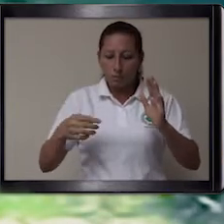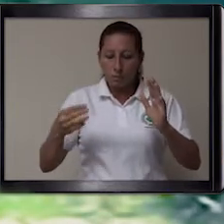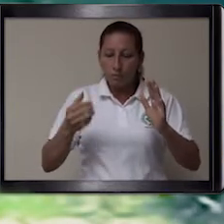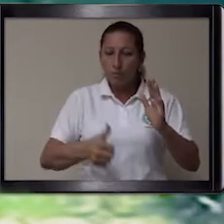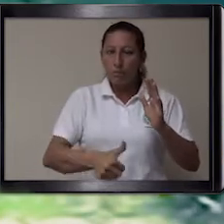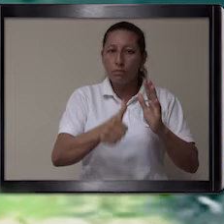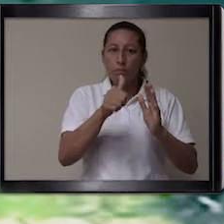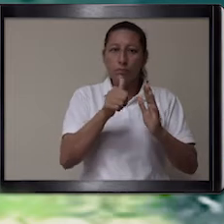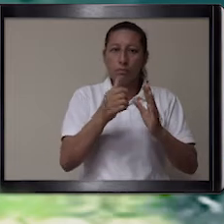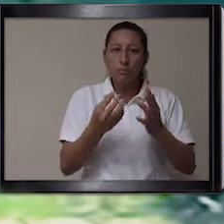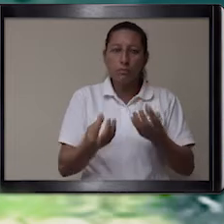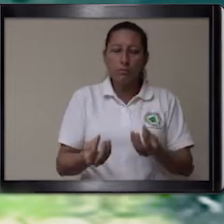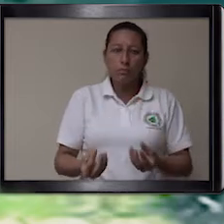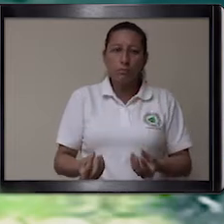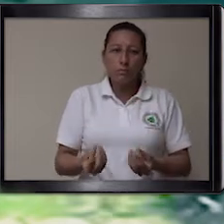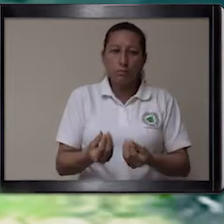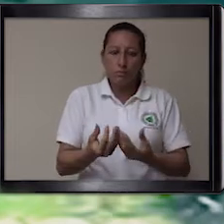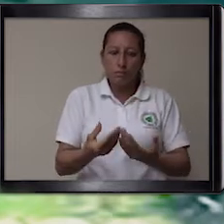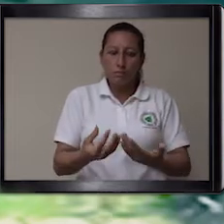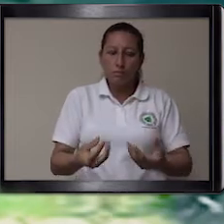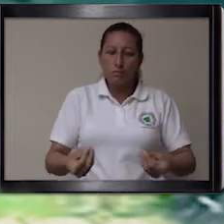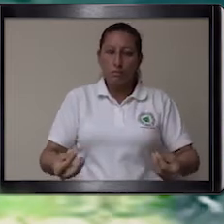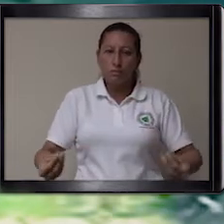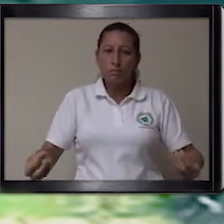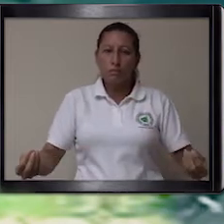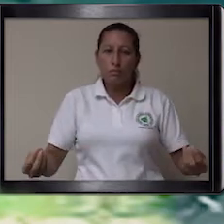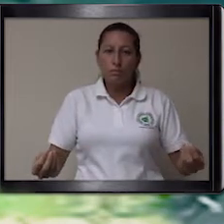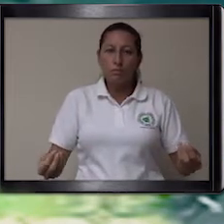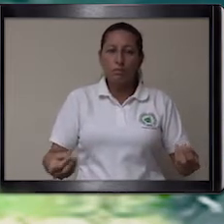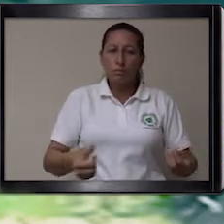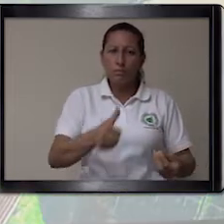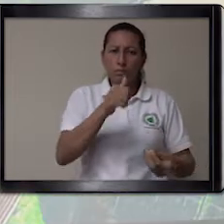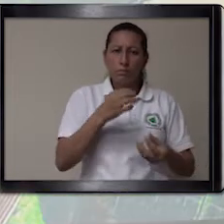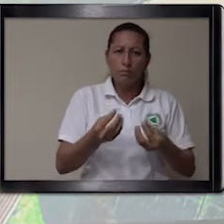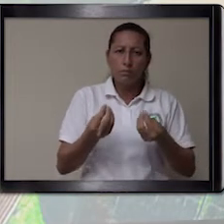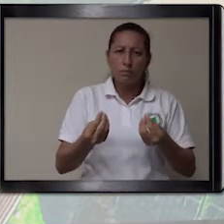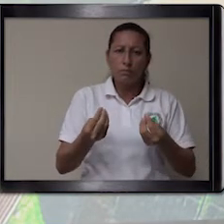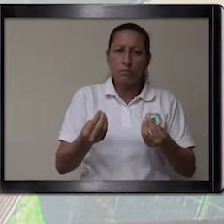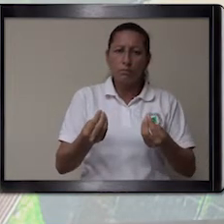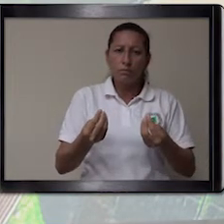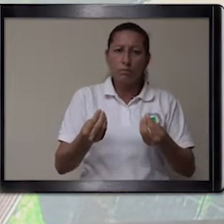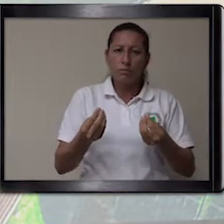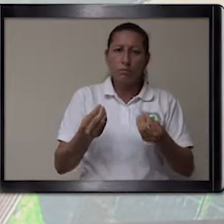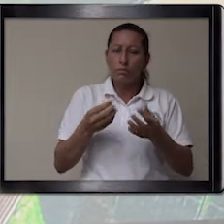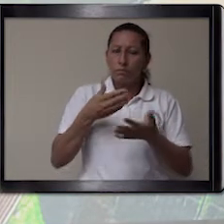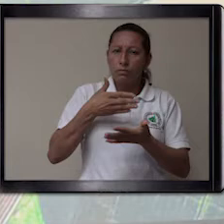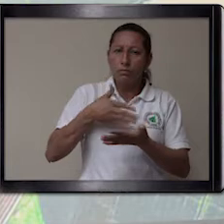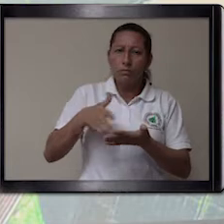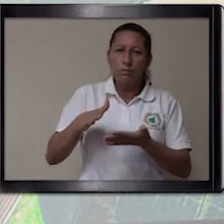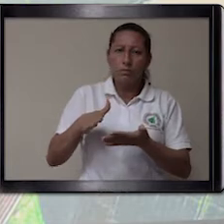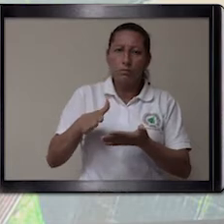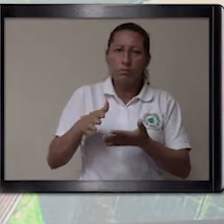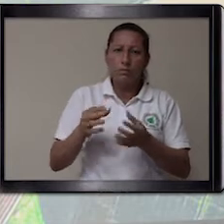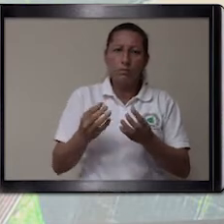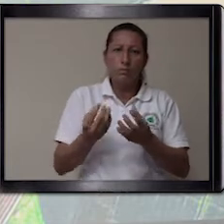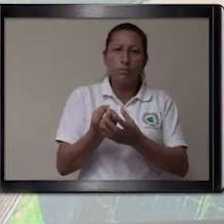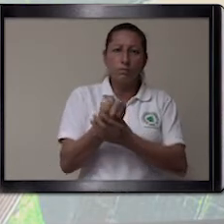ejerce presión. Y un suelo saturado de agua, o sea, lleno de agua, pesa un montón.